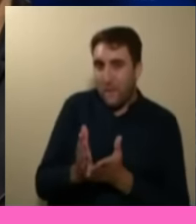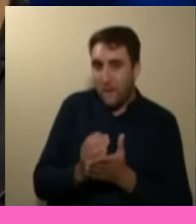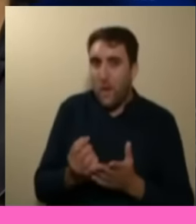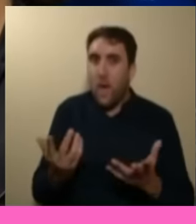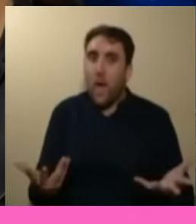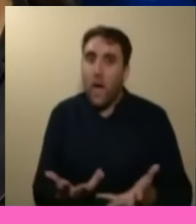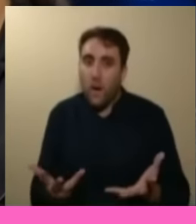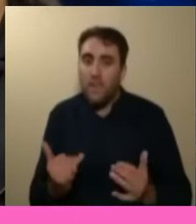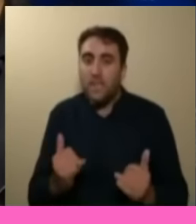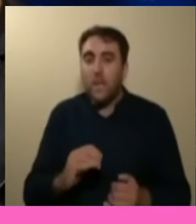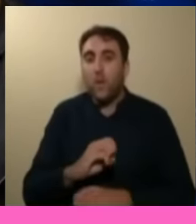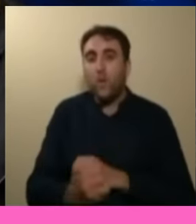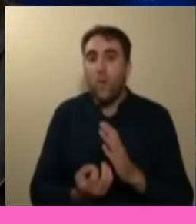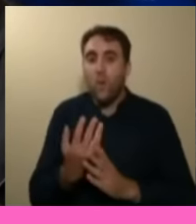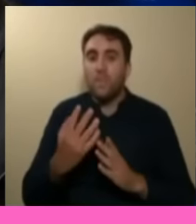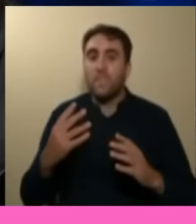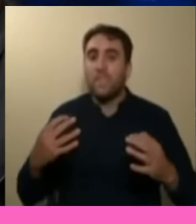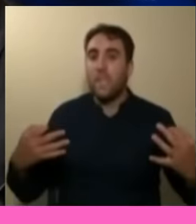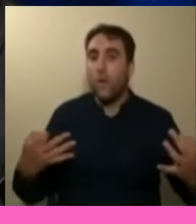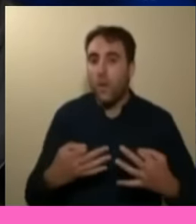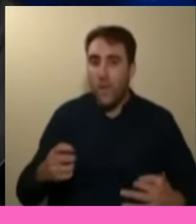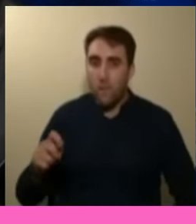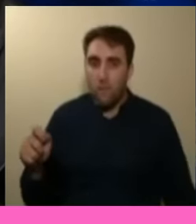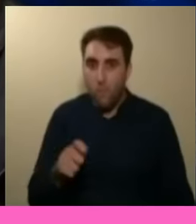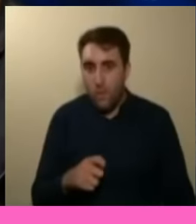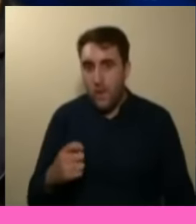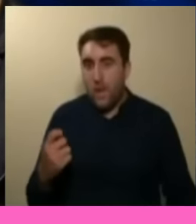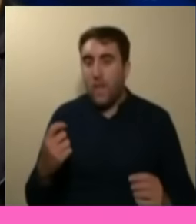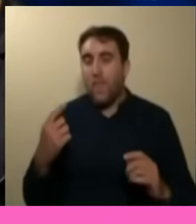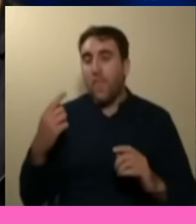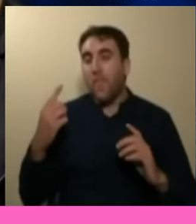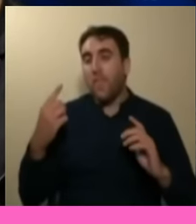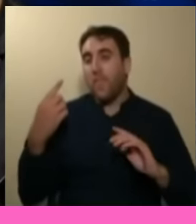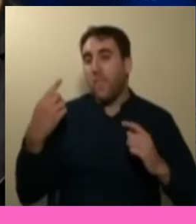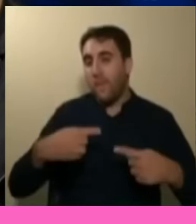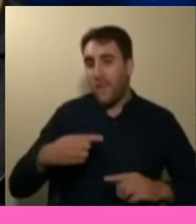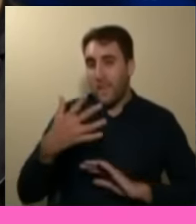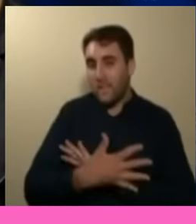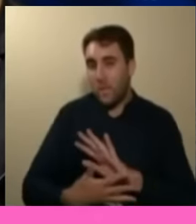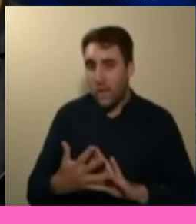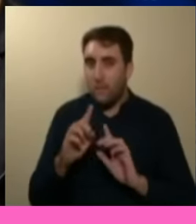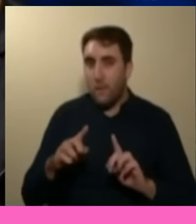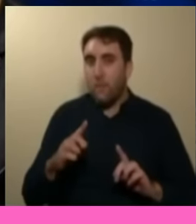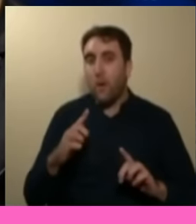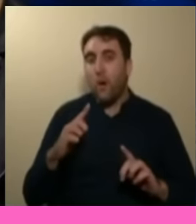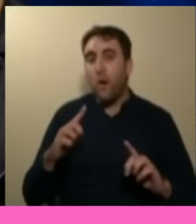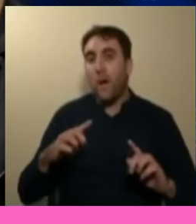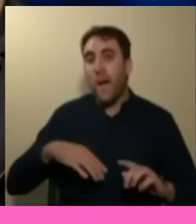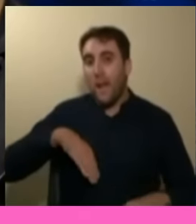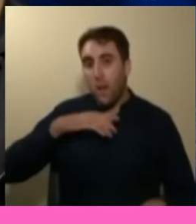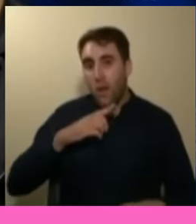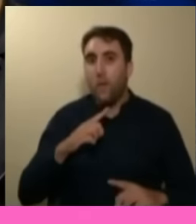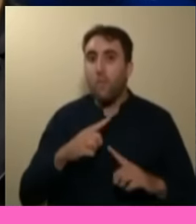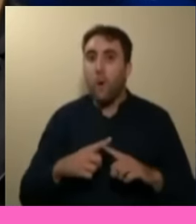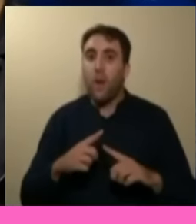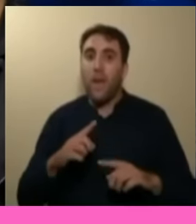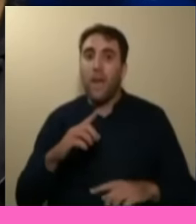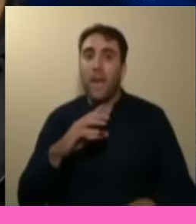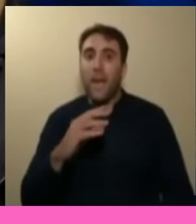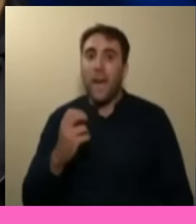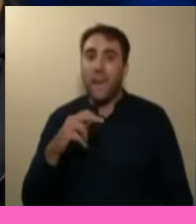Otro eje temático, seguridad pública. Se viene este debate nacional desde Canelones en vivo a través de Cardinal TV, el canal del país, los